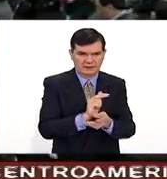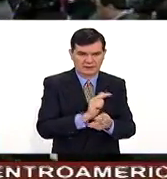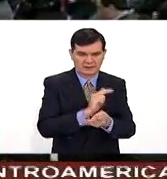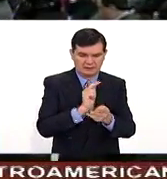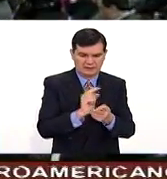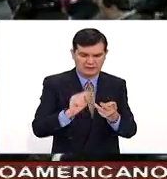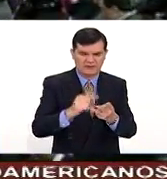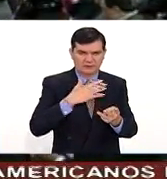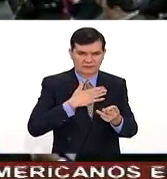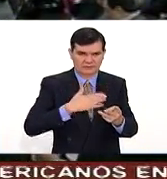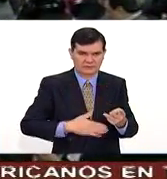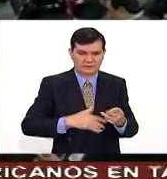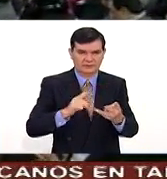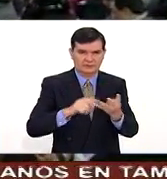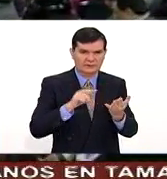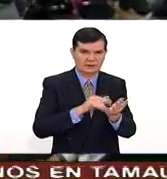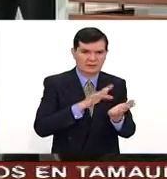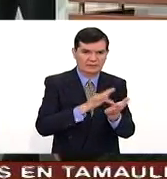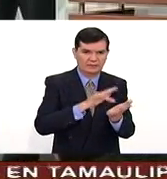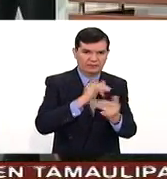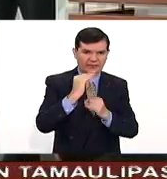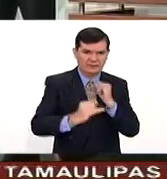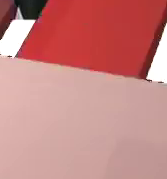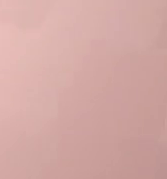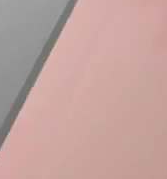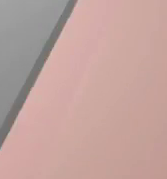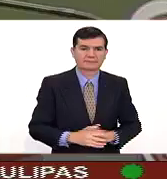materiales y justicia y apoyo internacional.